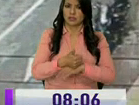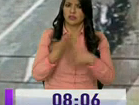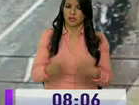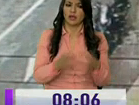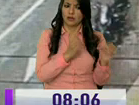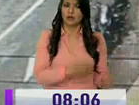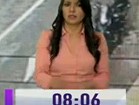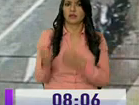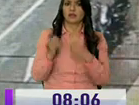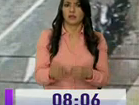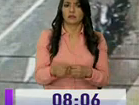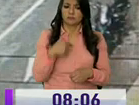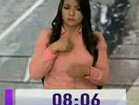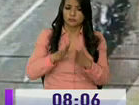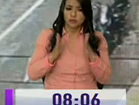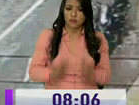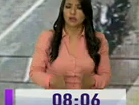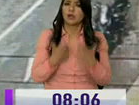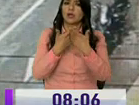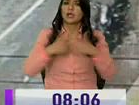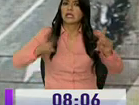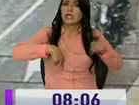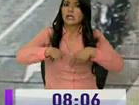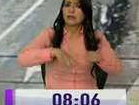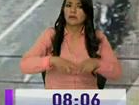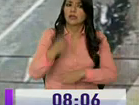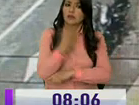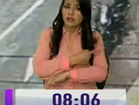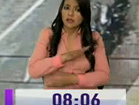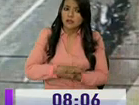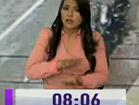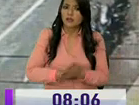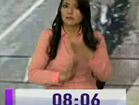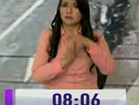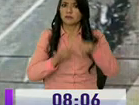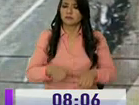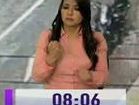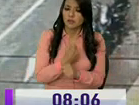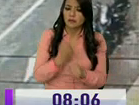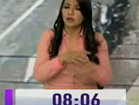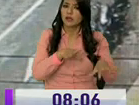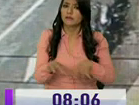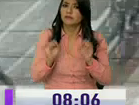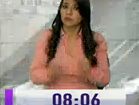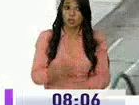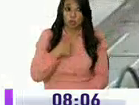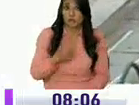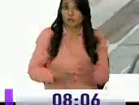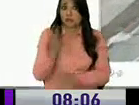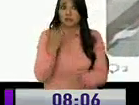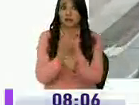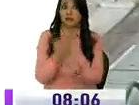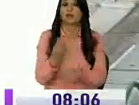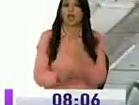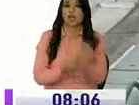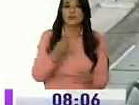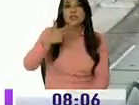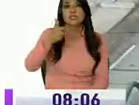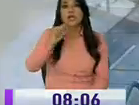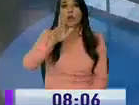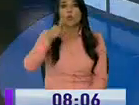orden para nosotros los ciudadanos poder tener un día de tranquilidad en nuestras labores, lo que tenemos que lograr. Miren lo que pasó en